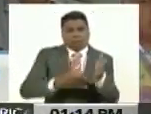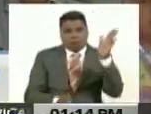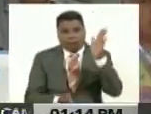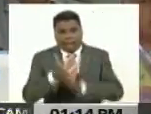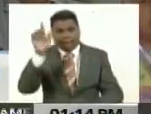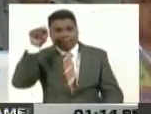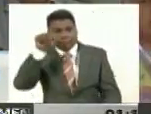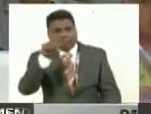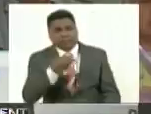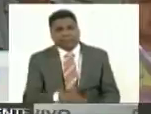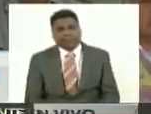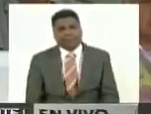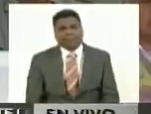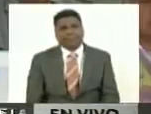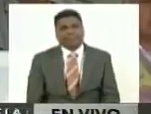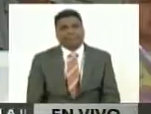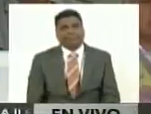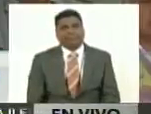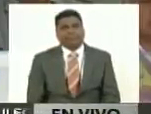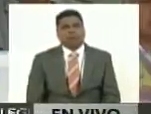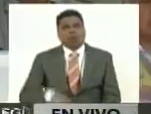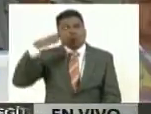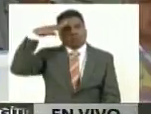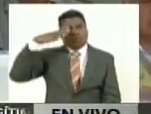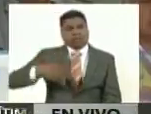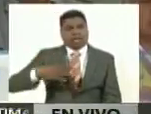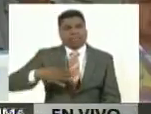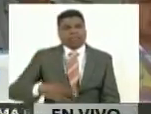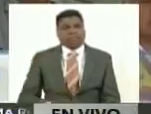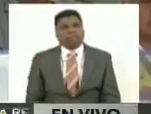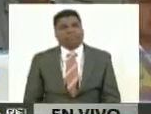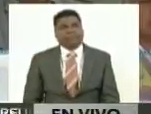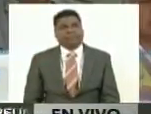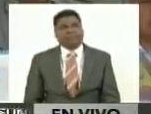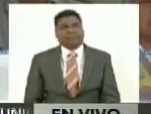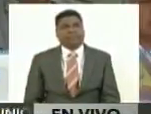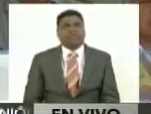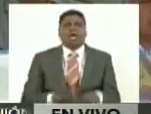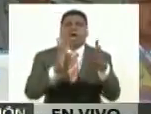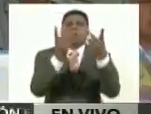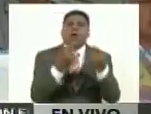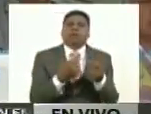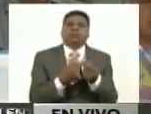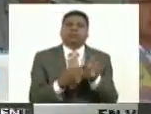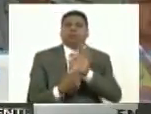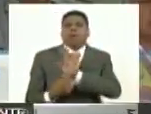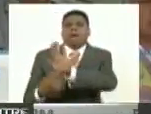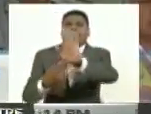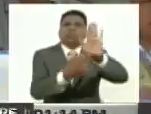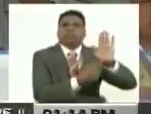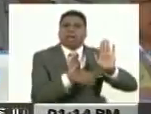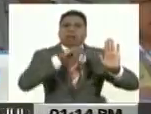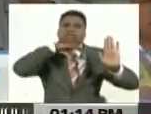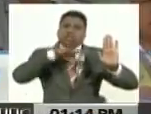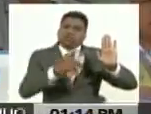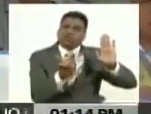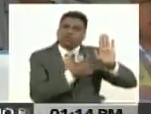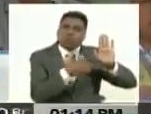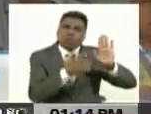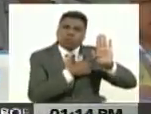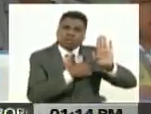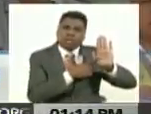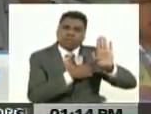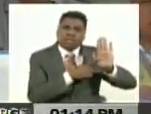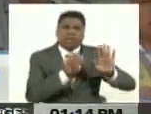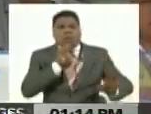Yagual, un soldado. ¿Y a cuánto no nos han vendido así? ¿Cómo nos vendieron a nosotros, a los viejos